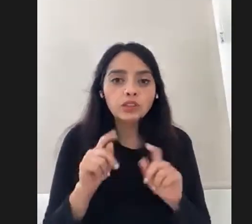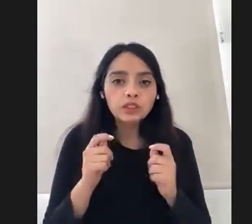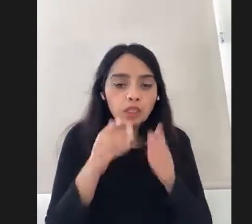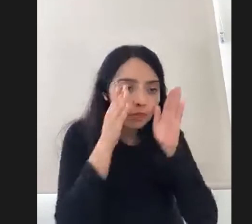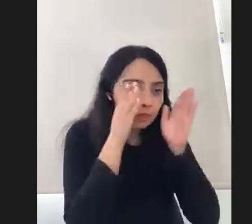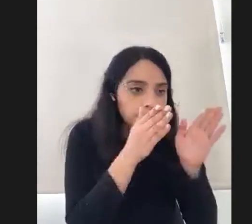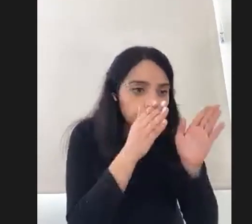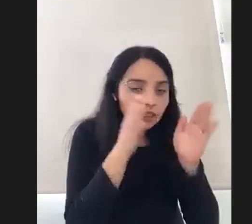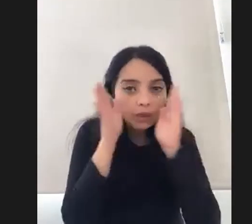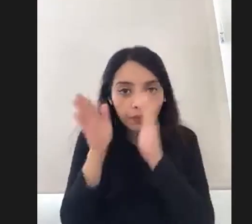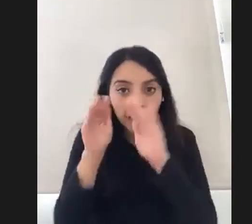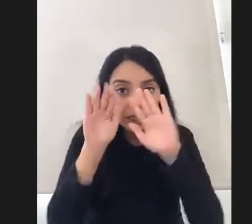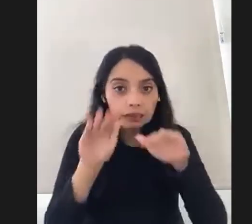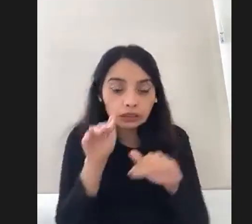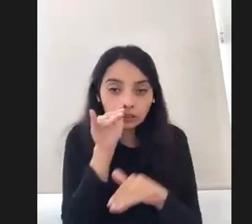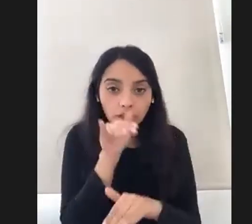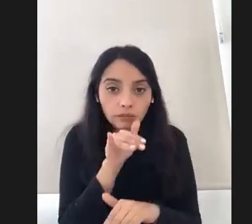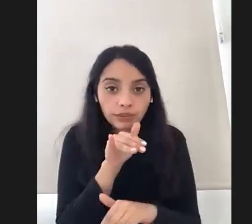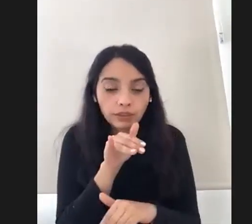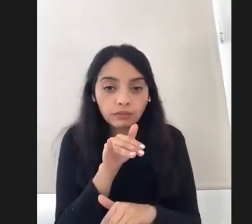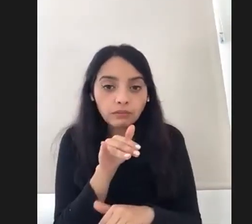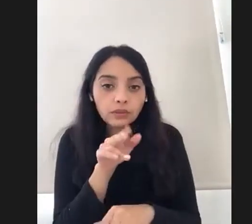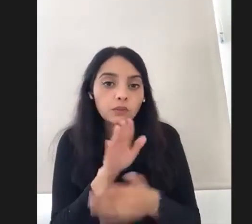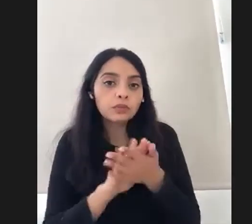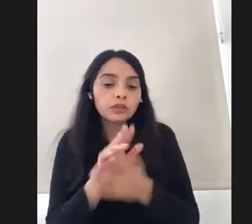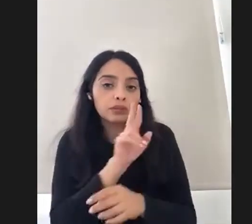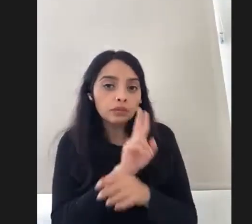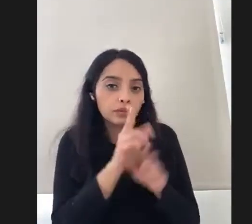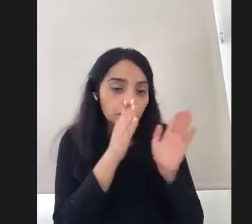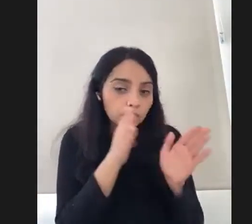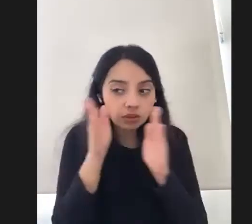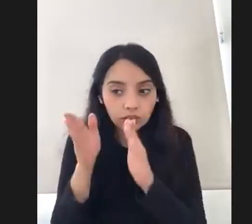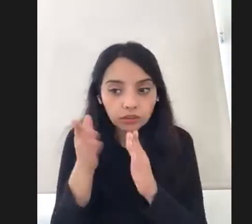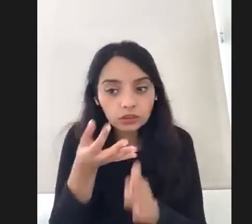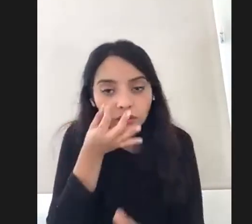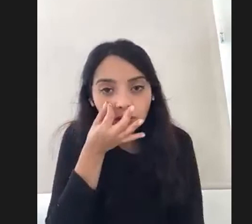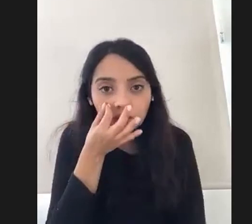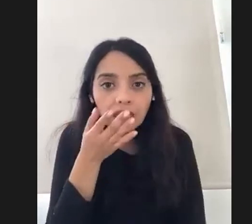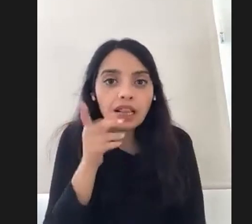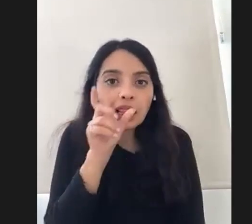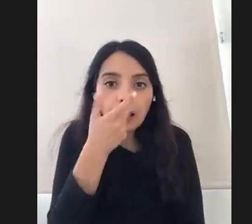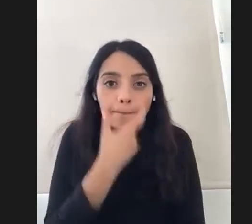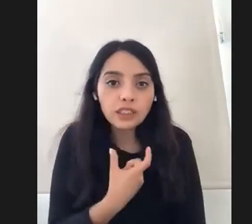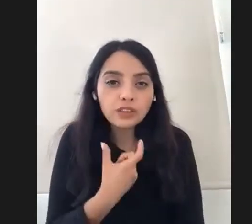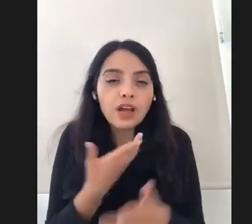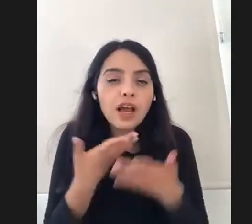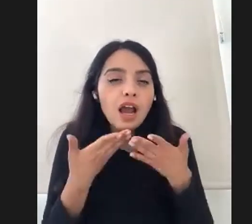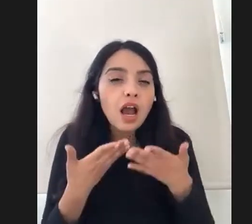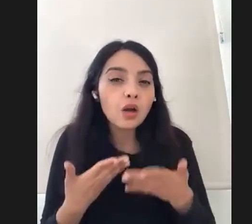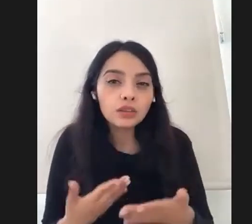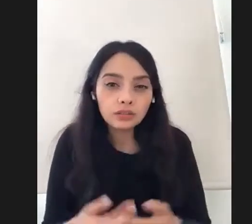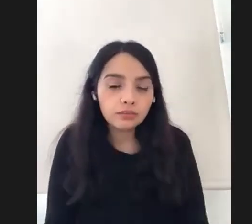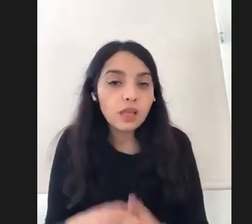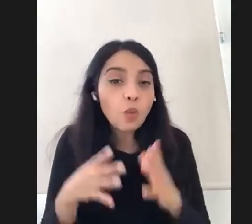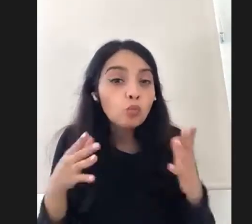que recluta, estar tratando de usar tu función visual, ¿sí? Las personas se agotan mucho más, efectivamente, es súper cansador. Entonces